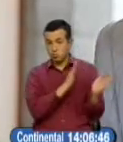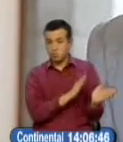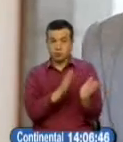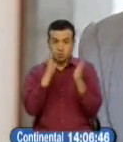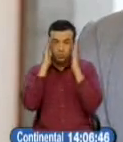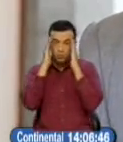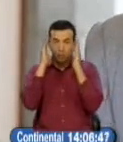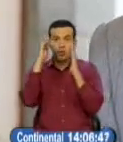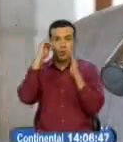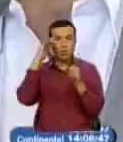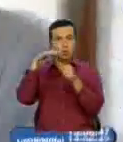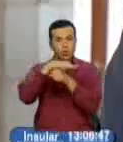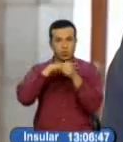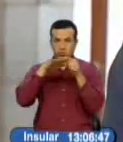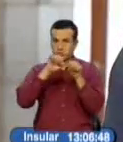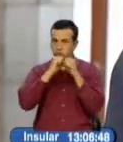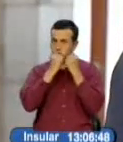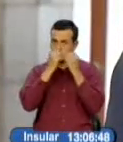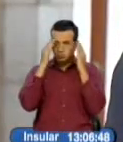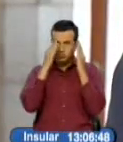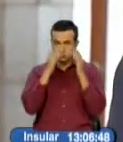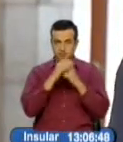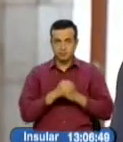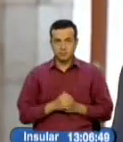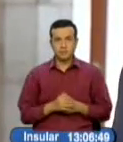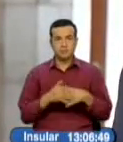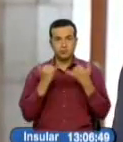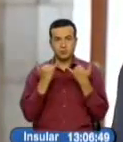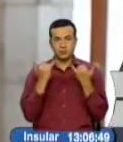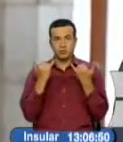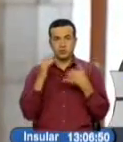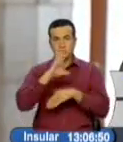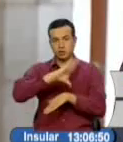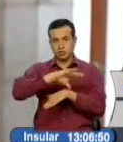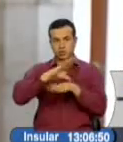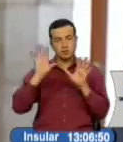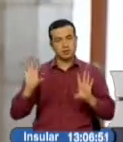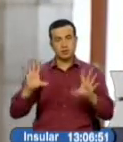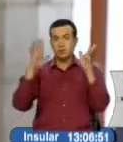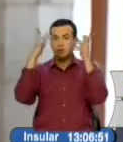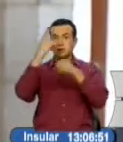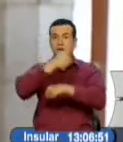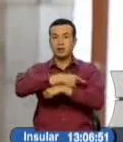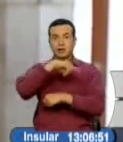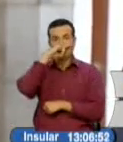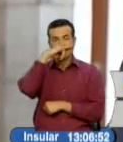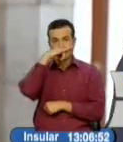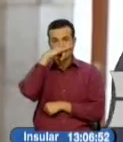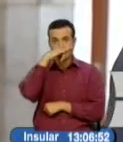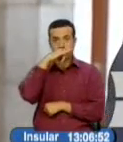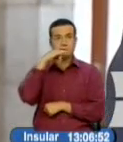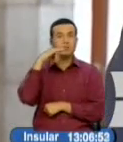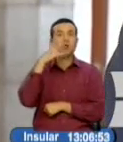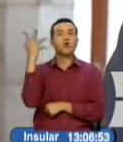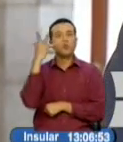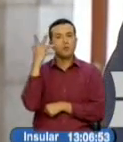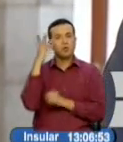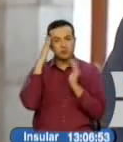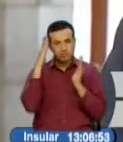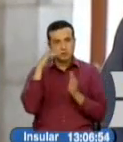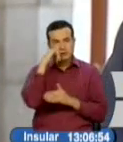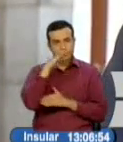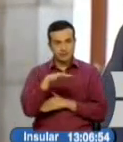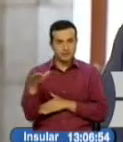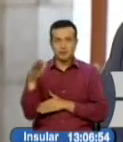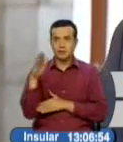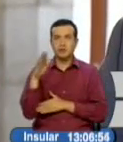una política social evidente. Hoy en Carondelet vamos a celebrar el Día del Niño y Niñas con los Niños. Vienen